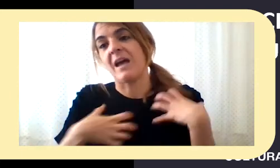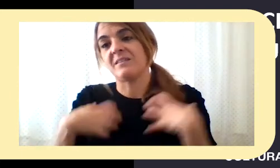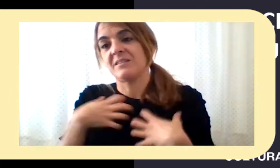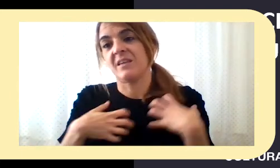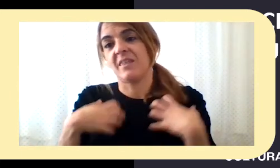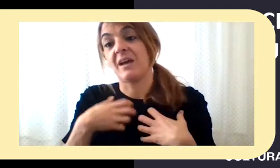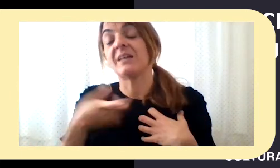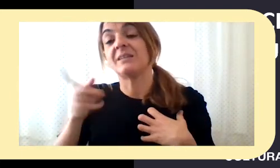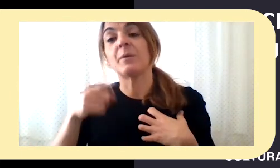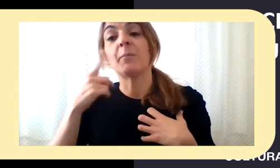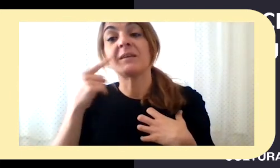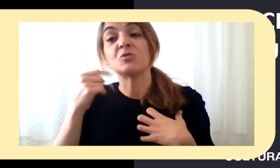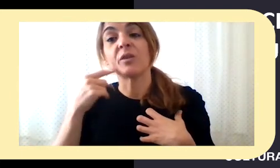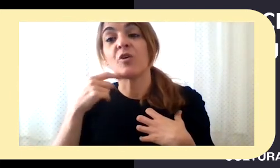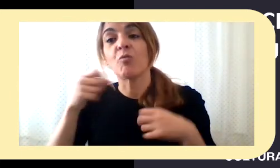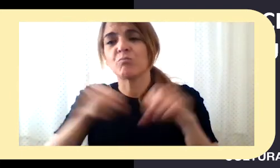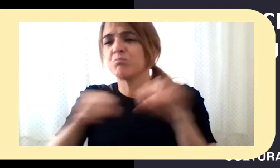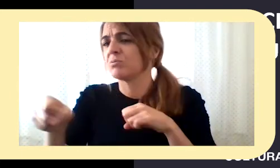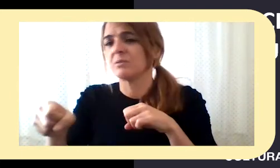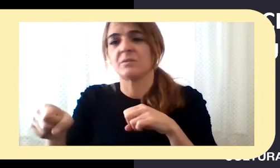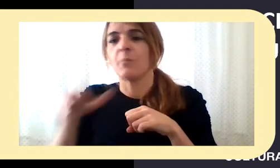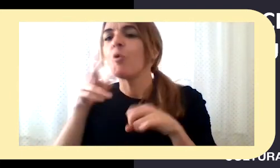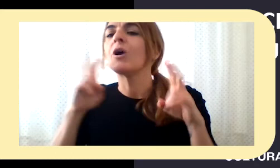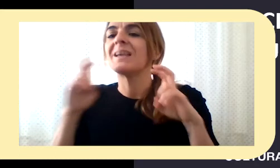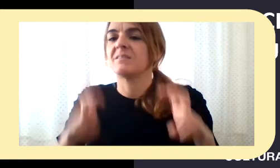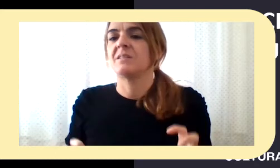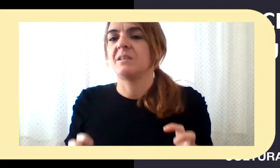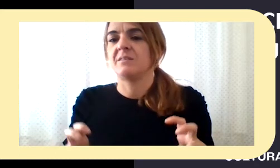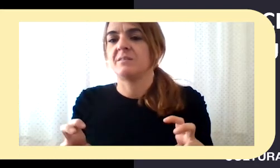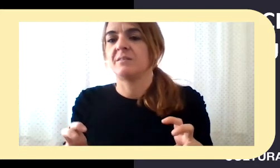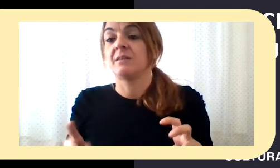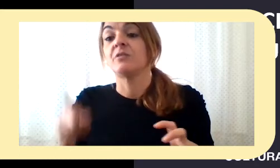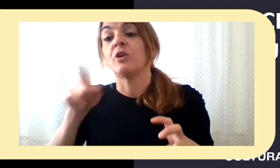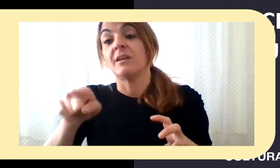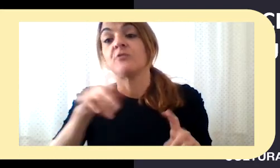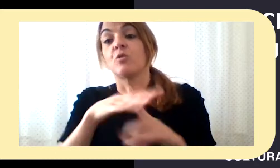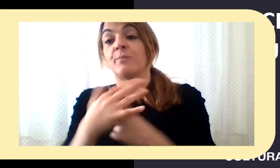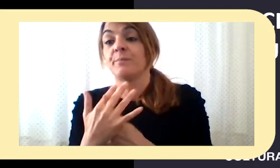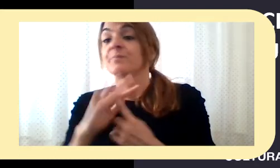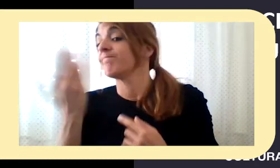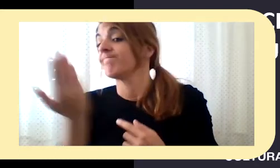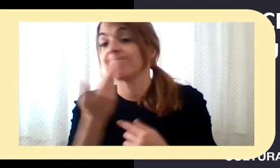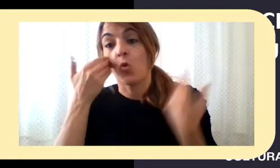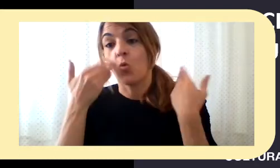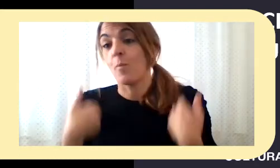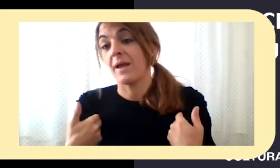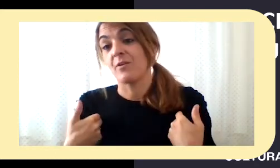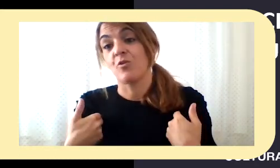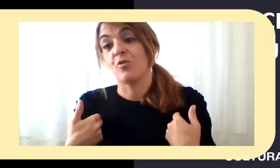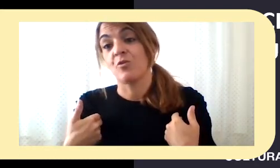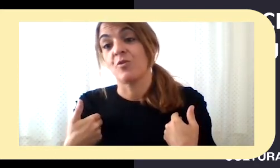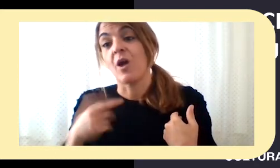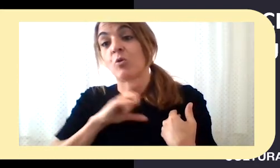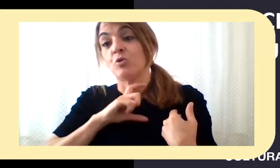derivados de las situaciones de estrés. Eso condicionando a un ser humano que la sociedad le considera con una